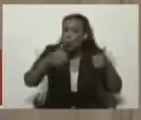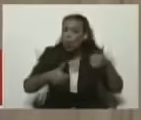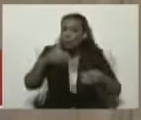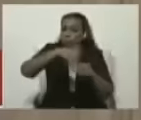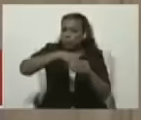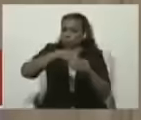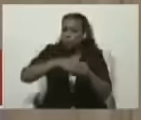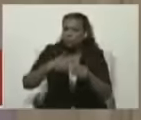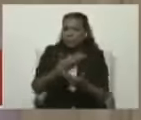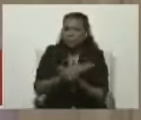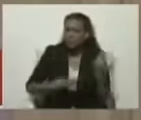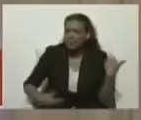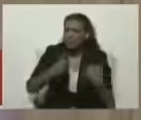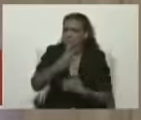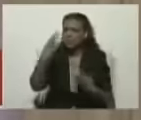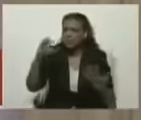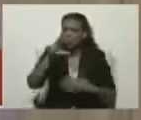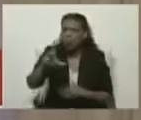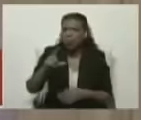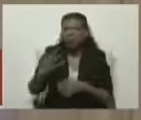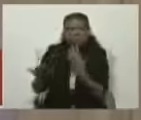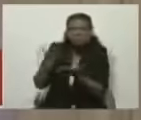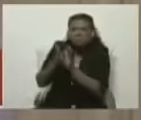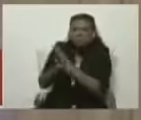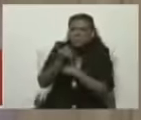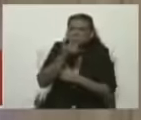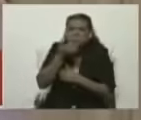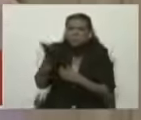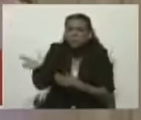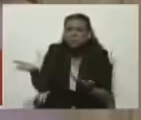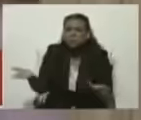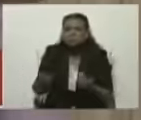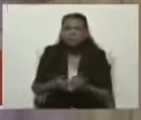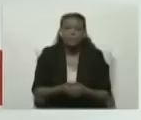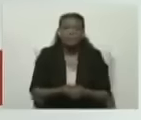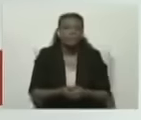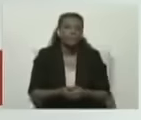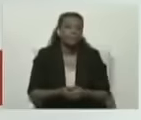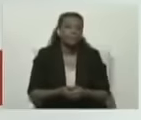comicios presidenciales del 28 de julio. ¿Qué podría decirnos al respecto?